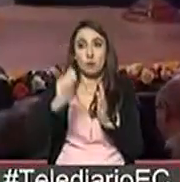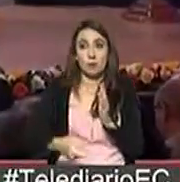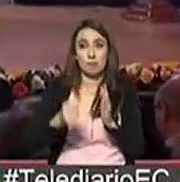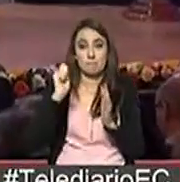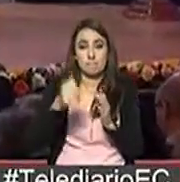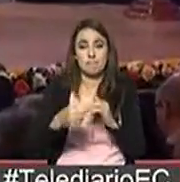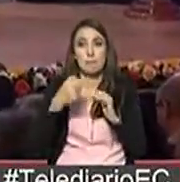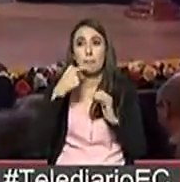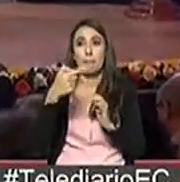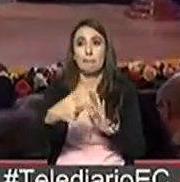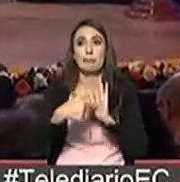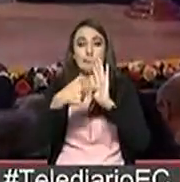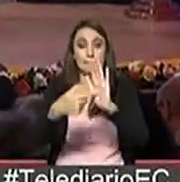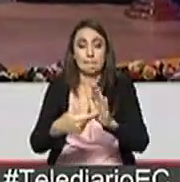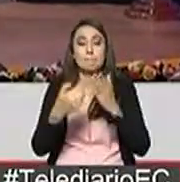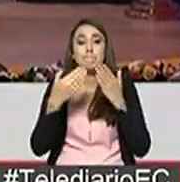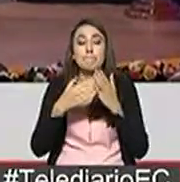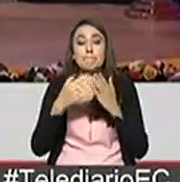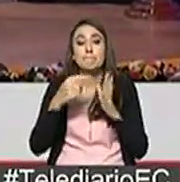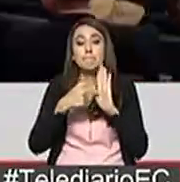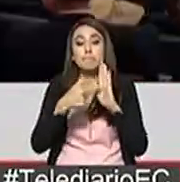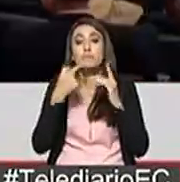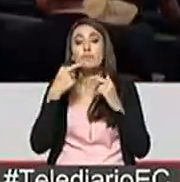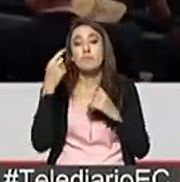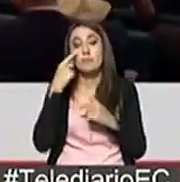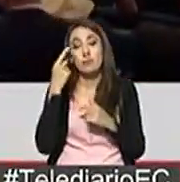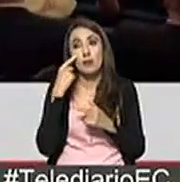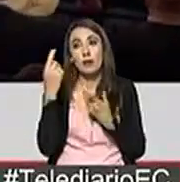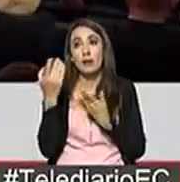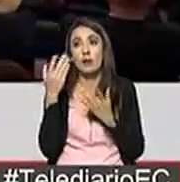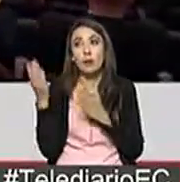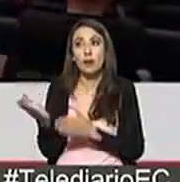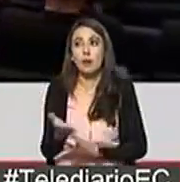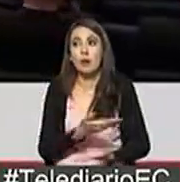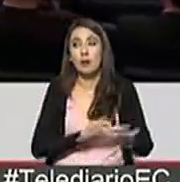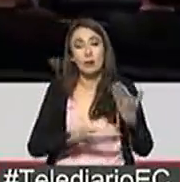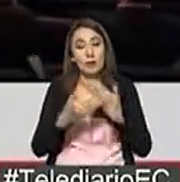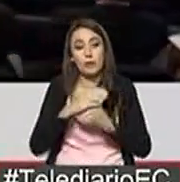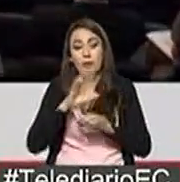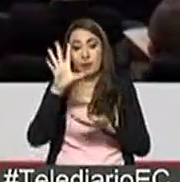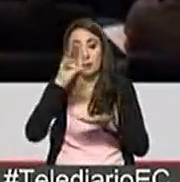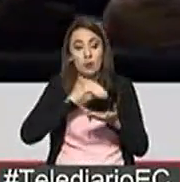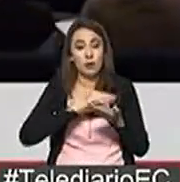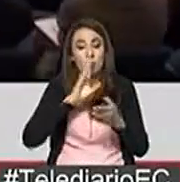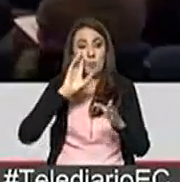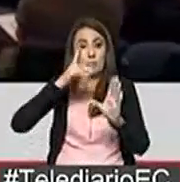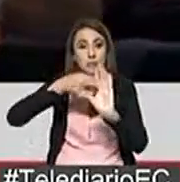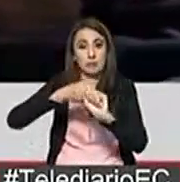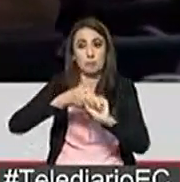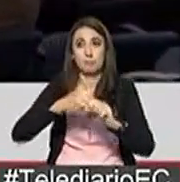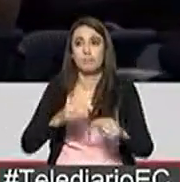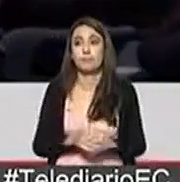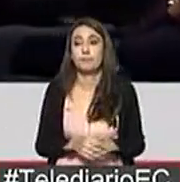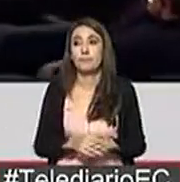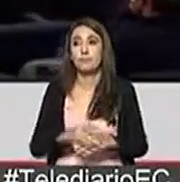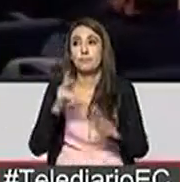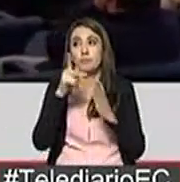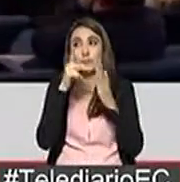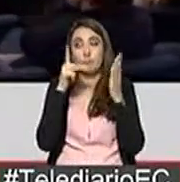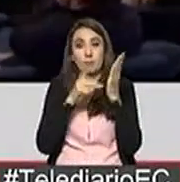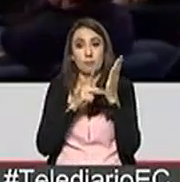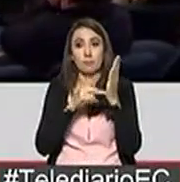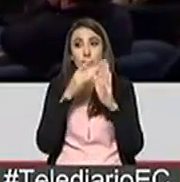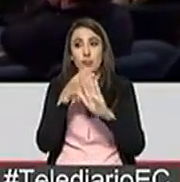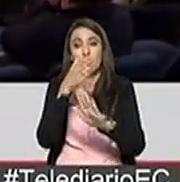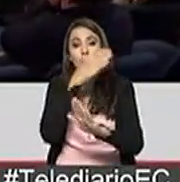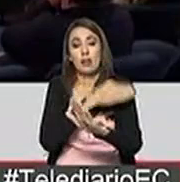Estado mencionó que es una muestra palpable que el Estado ecuatoriano ha retomado la participación activa. El evento se da como